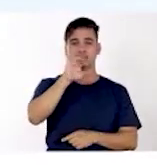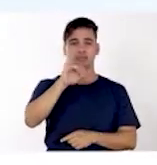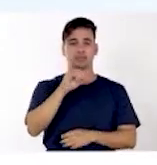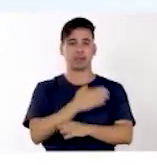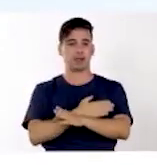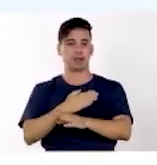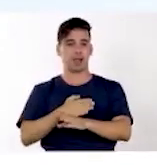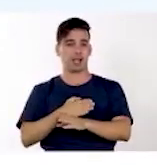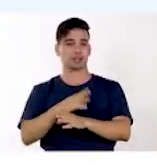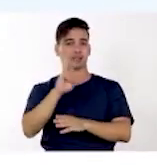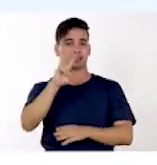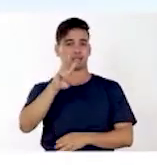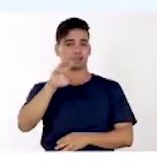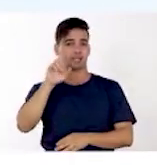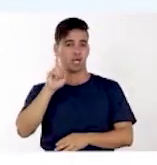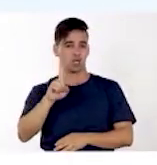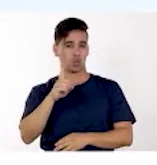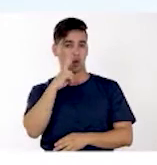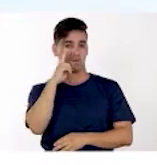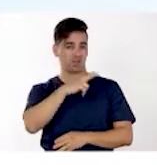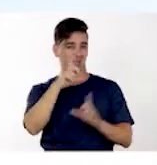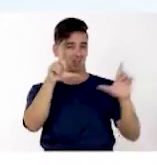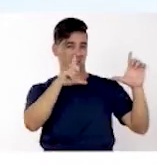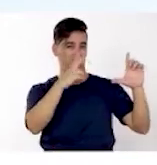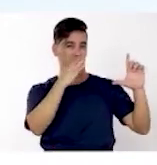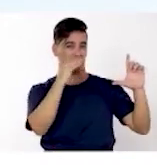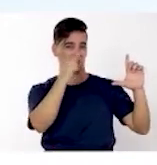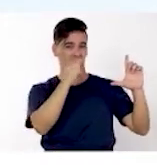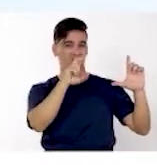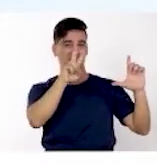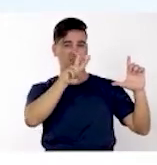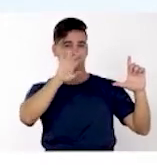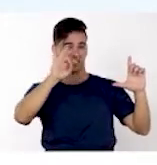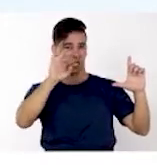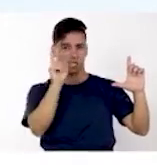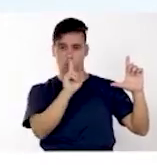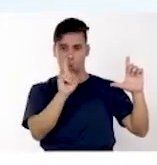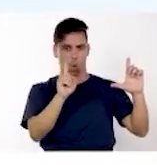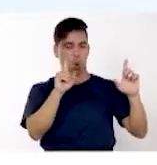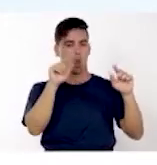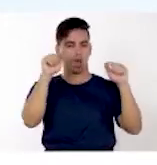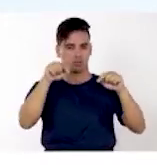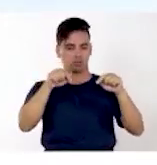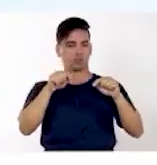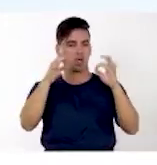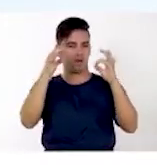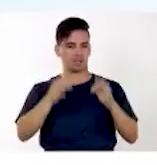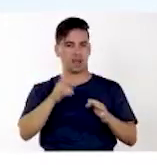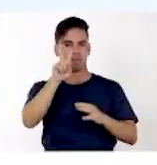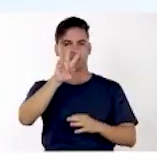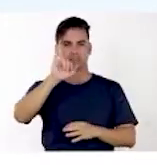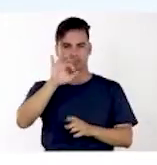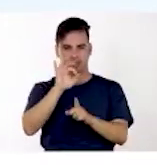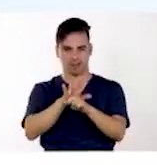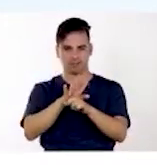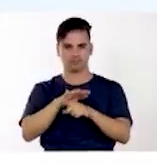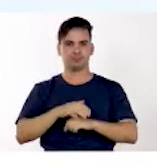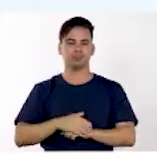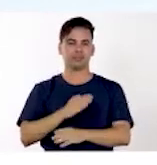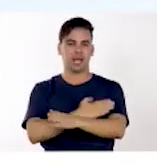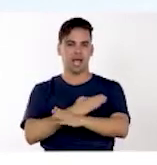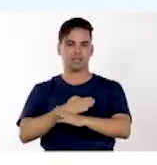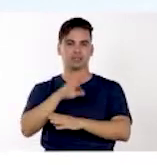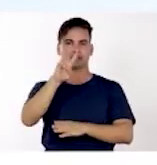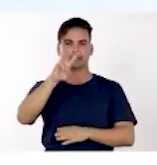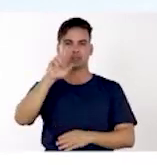dice 27, del 26 al 31. ¿Y cuáles son esos ejercicios? Vamos